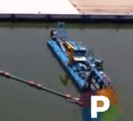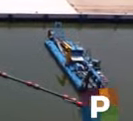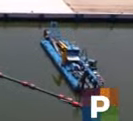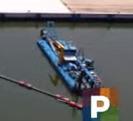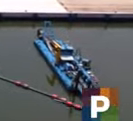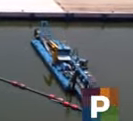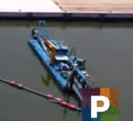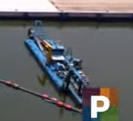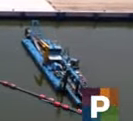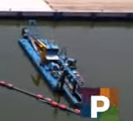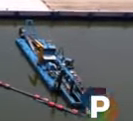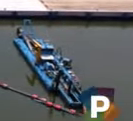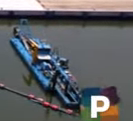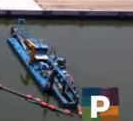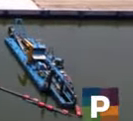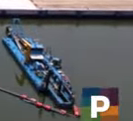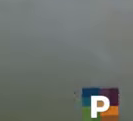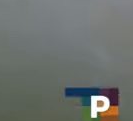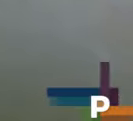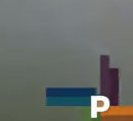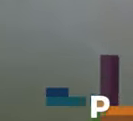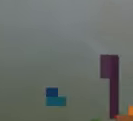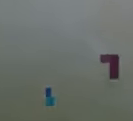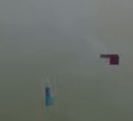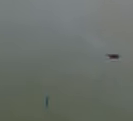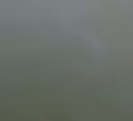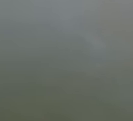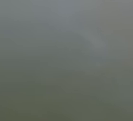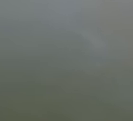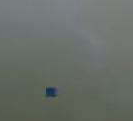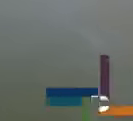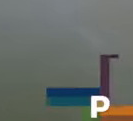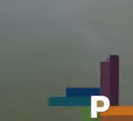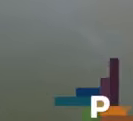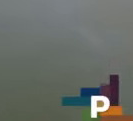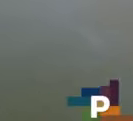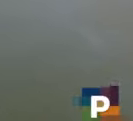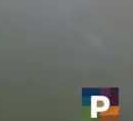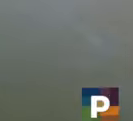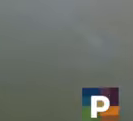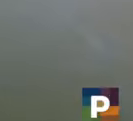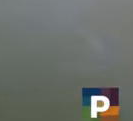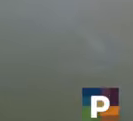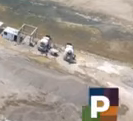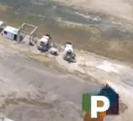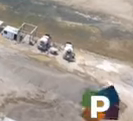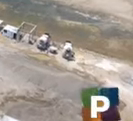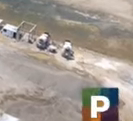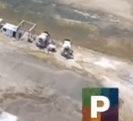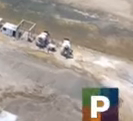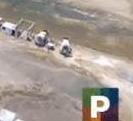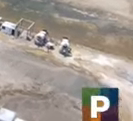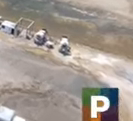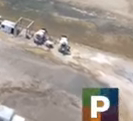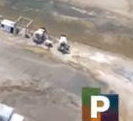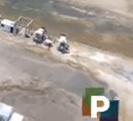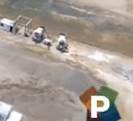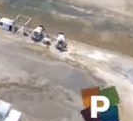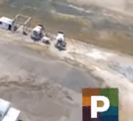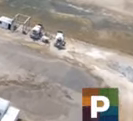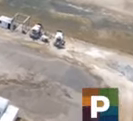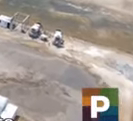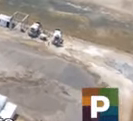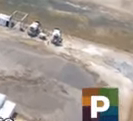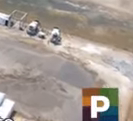material para ser reubicado en la zona de tiro, lo que permitirá el atraque de embarcaciones de gran calado. En el puerto de